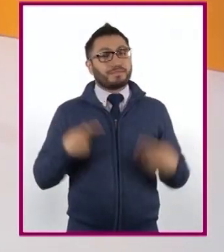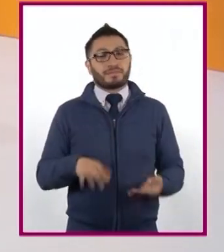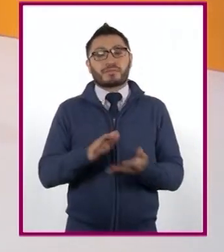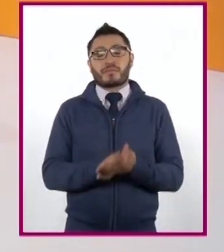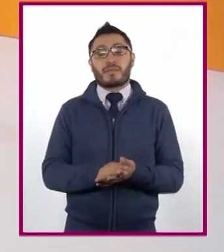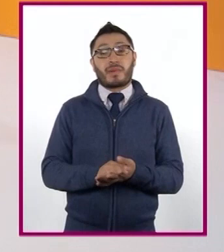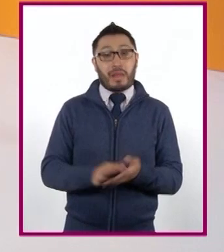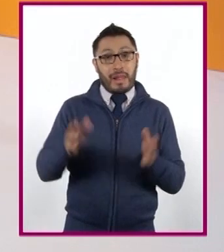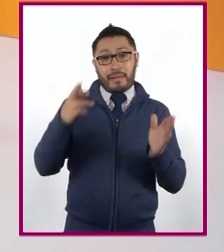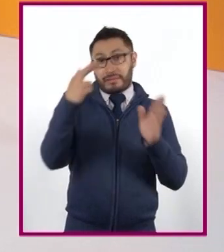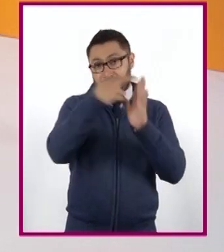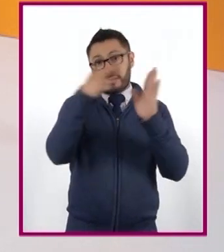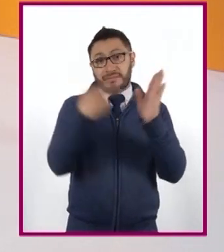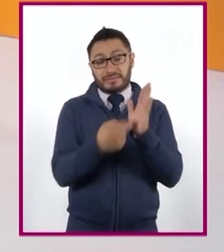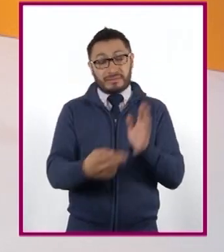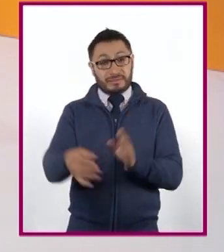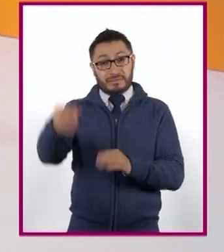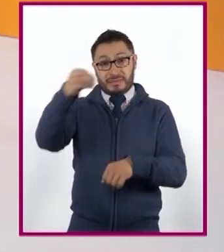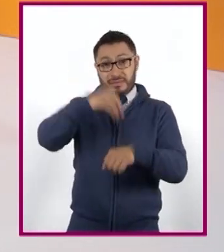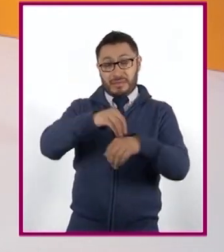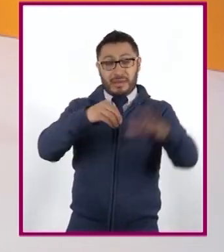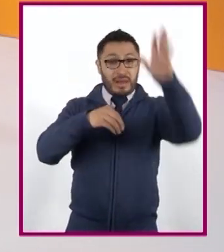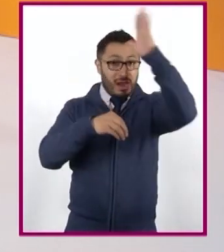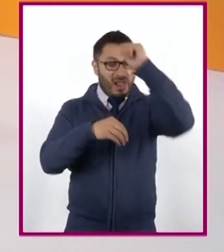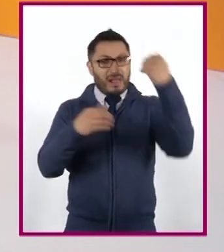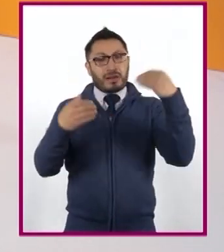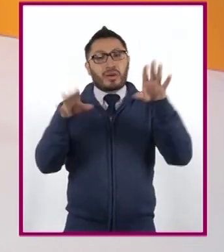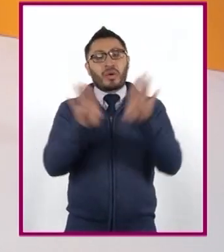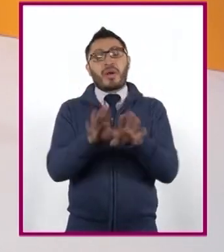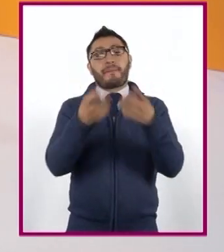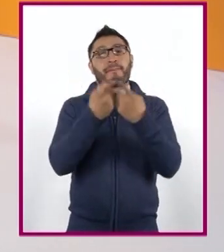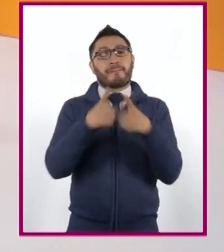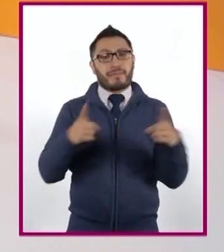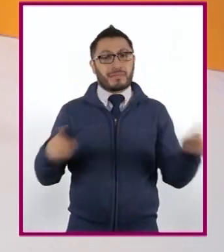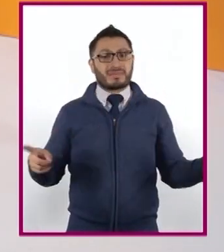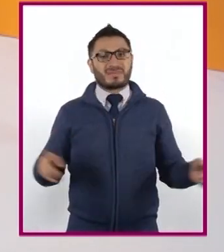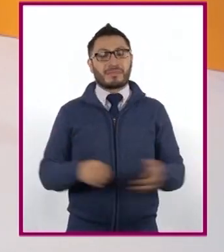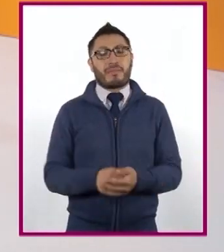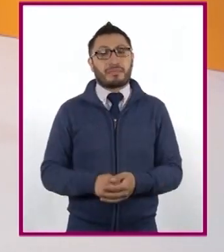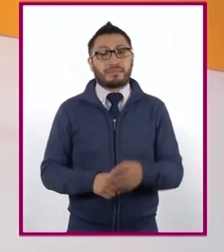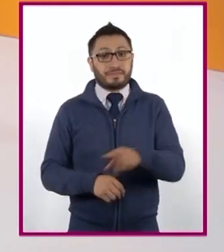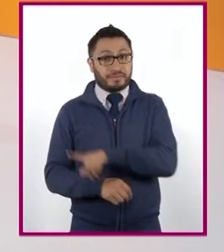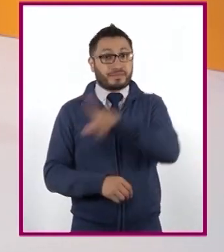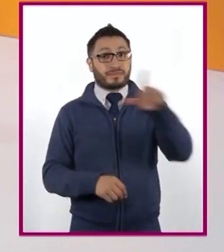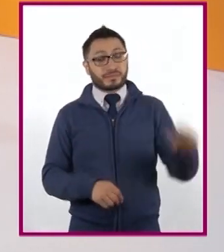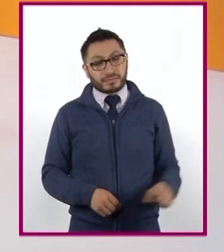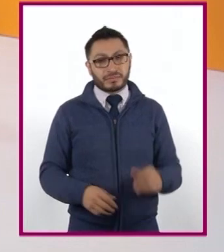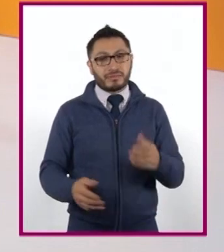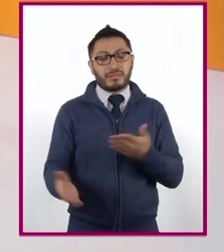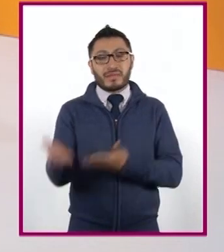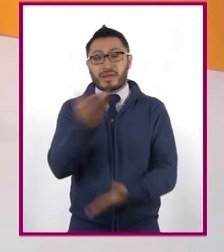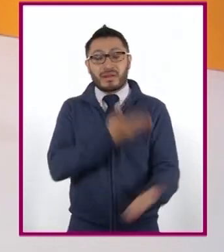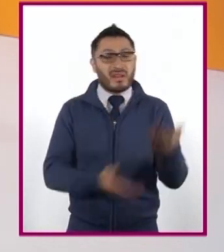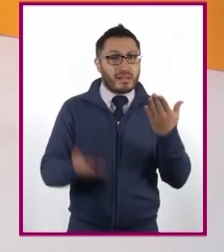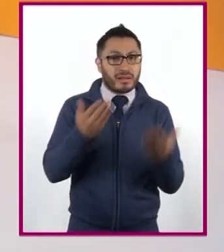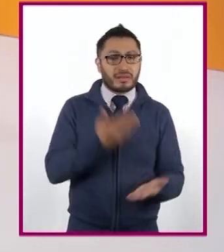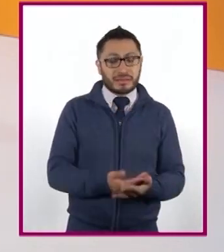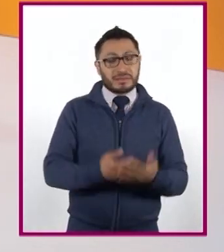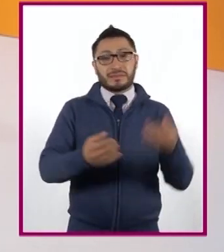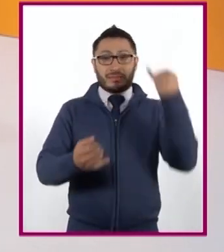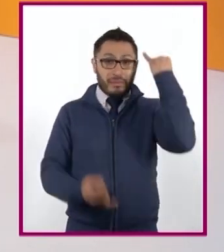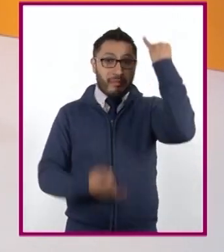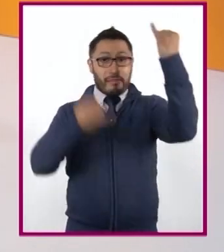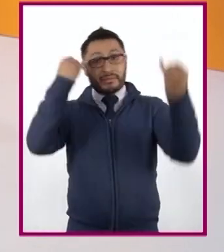establecemos reglas y acuerdos sobre cómo desarrollarlo. Luego, intercambiamos o confrontamos